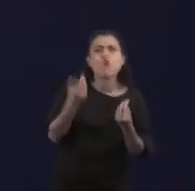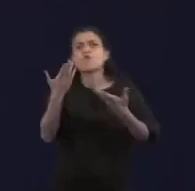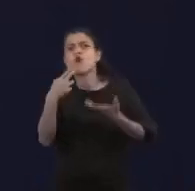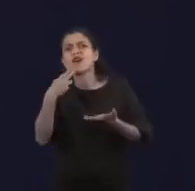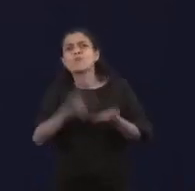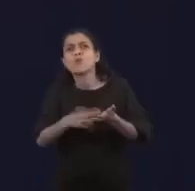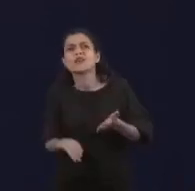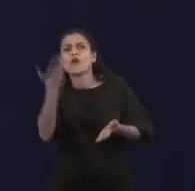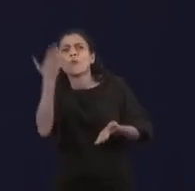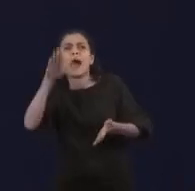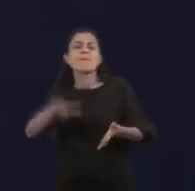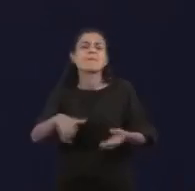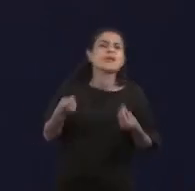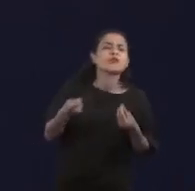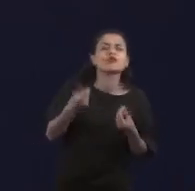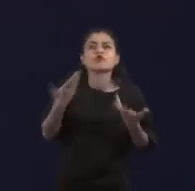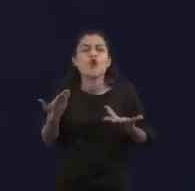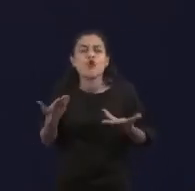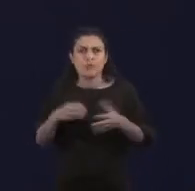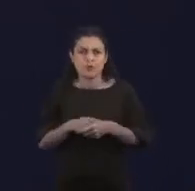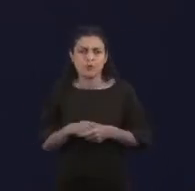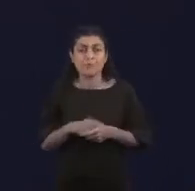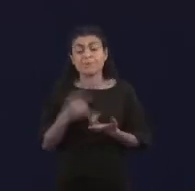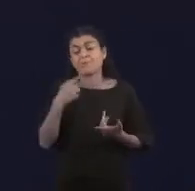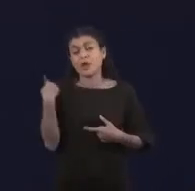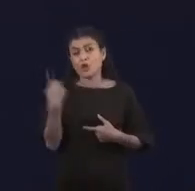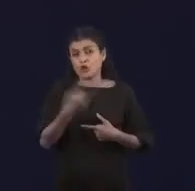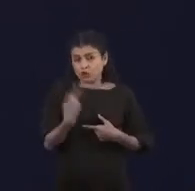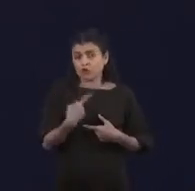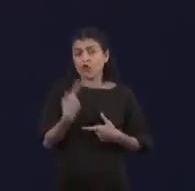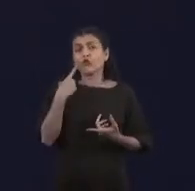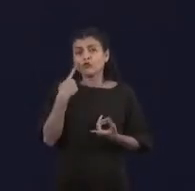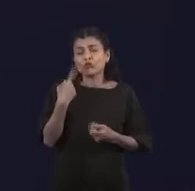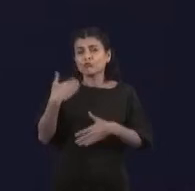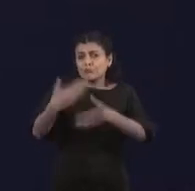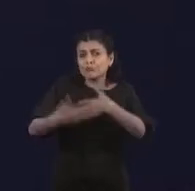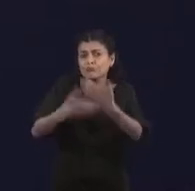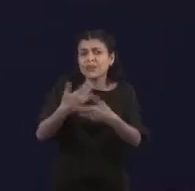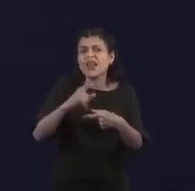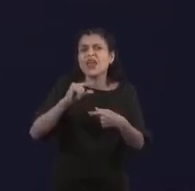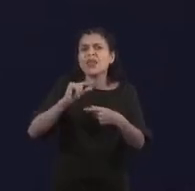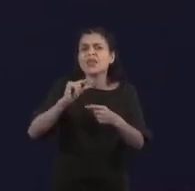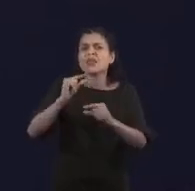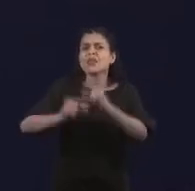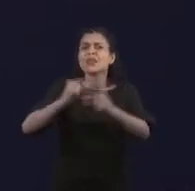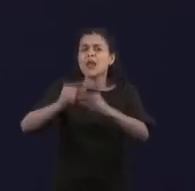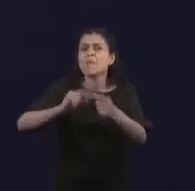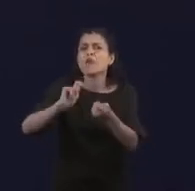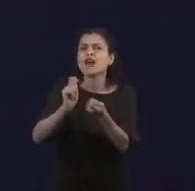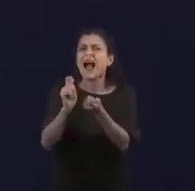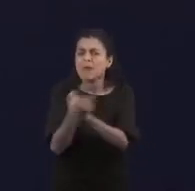vamos, si se quiere, en el final de estos cambios más